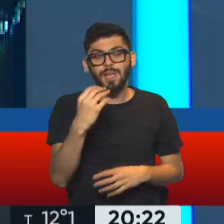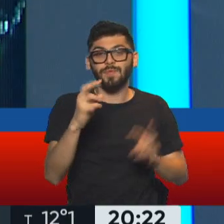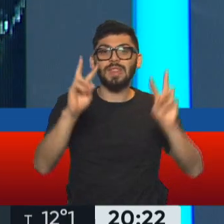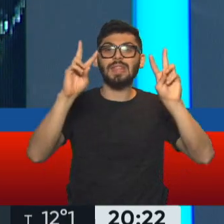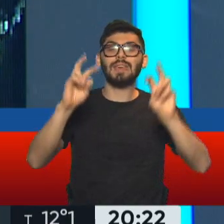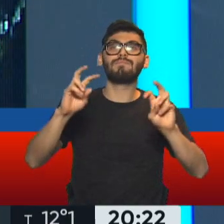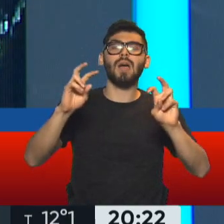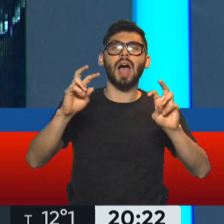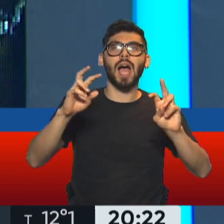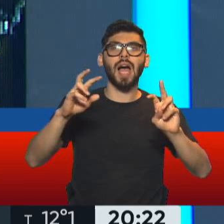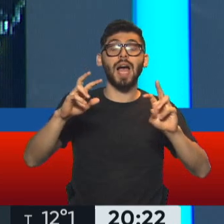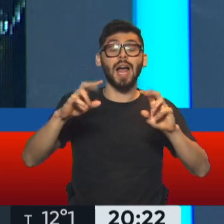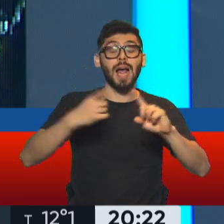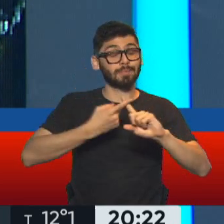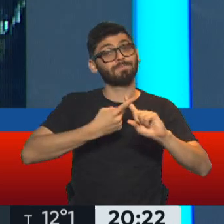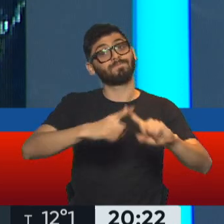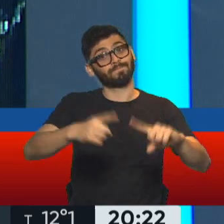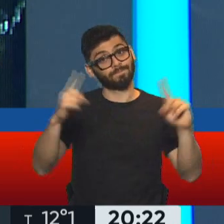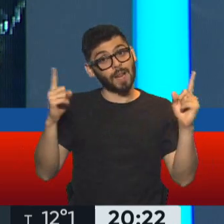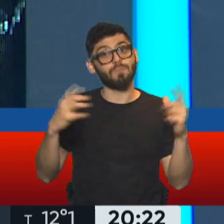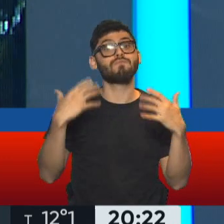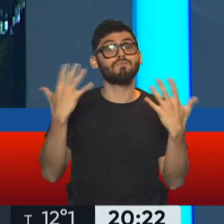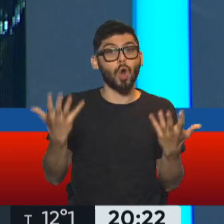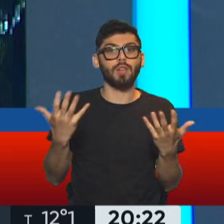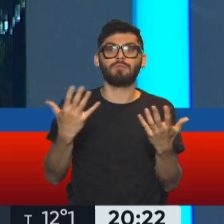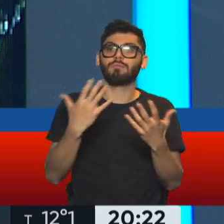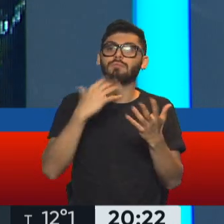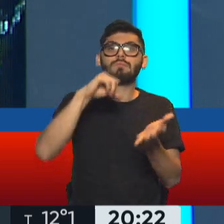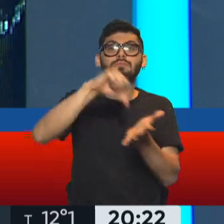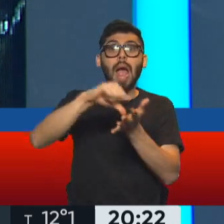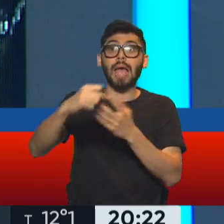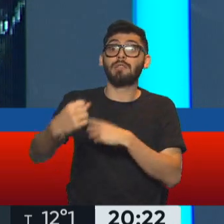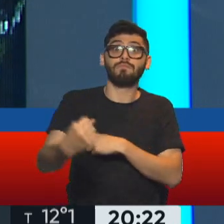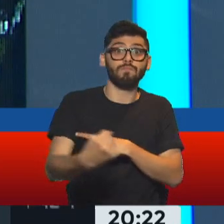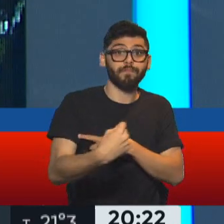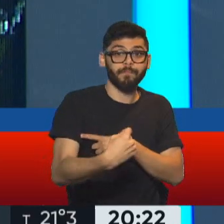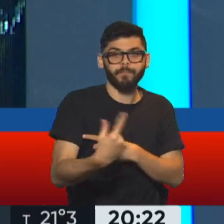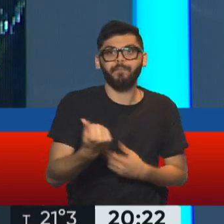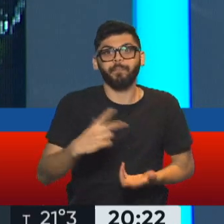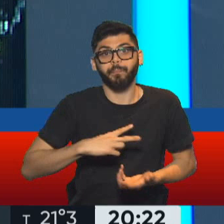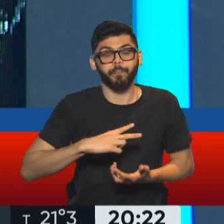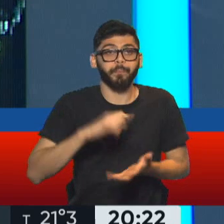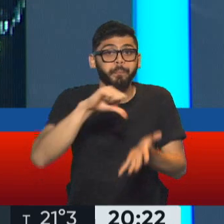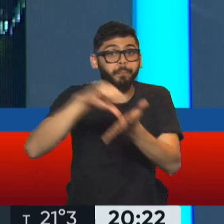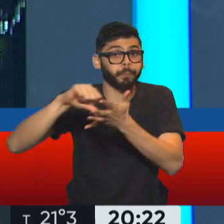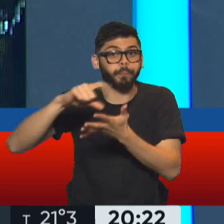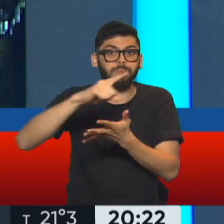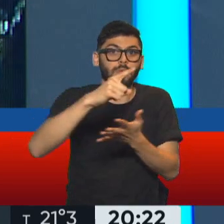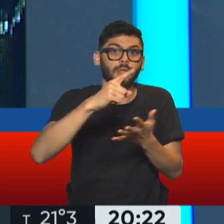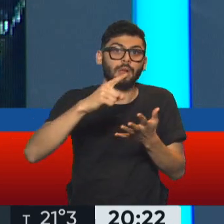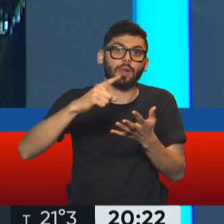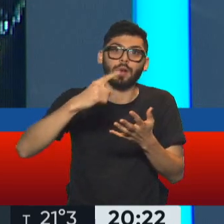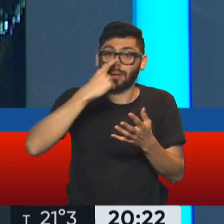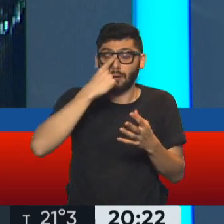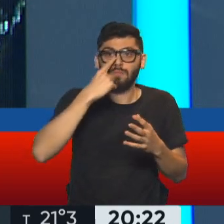más profundo, por eso se le pide a los países más desarrollados, a los más pudientes, a los que tienen más dinero para invertir, que tienen preocupaciones quizás